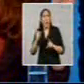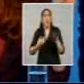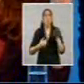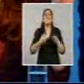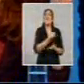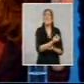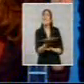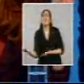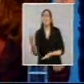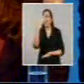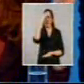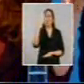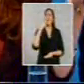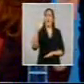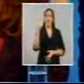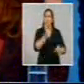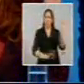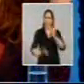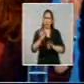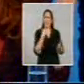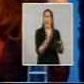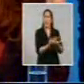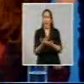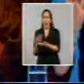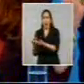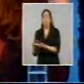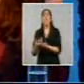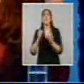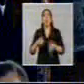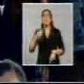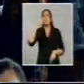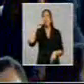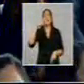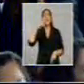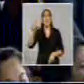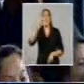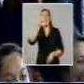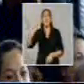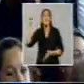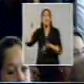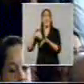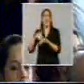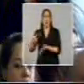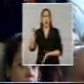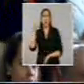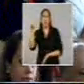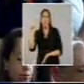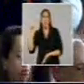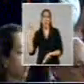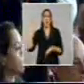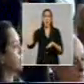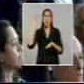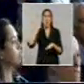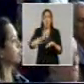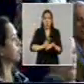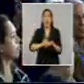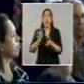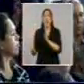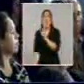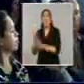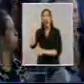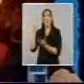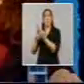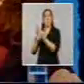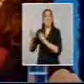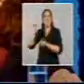proyectos y más de 7.500 millones de pesos desde la creación del Ministerio de